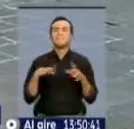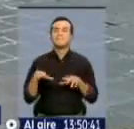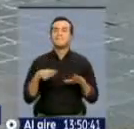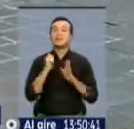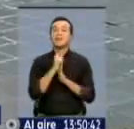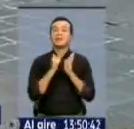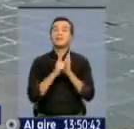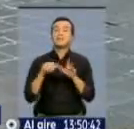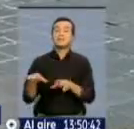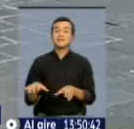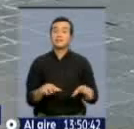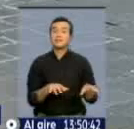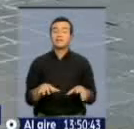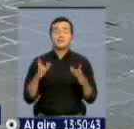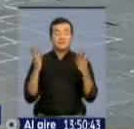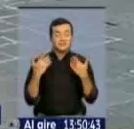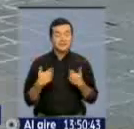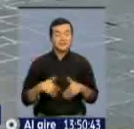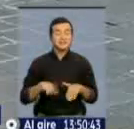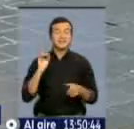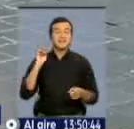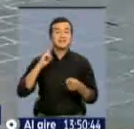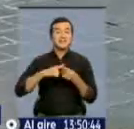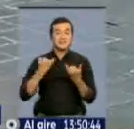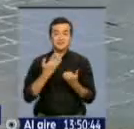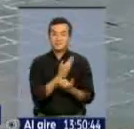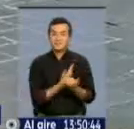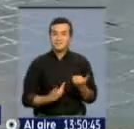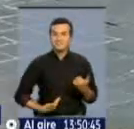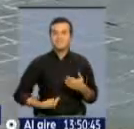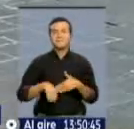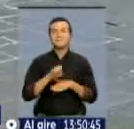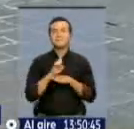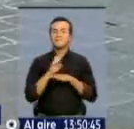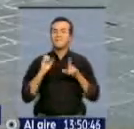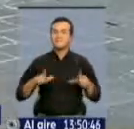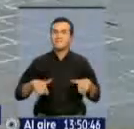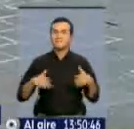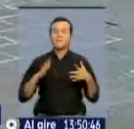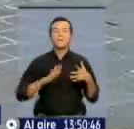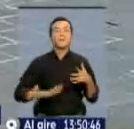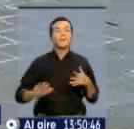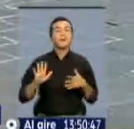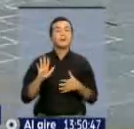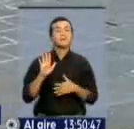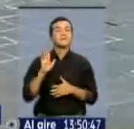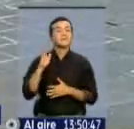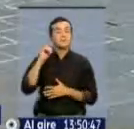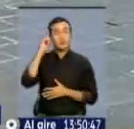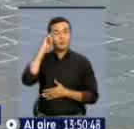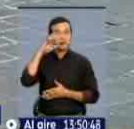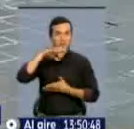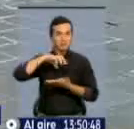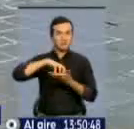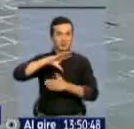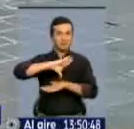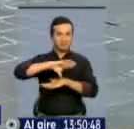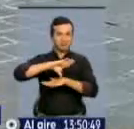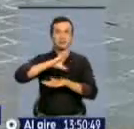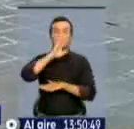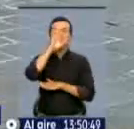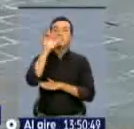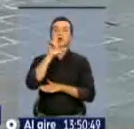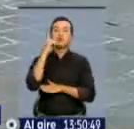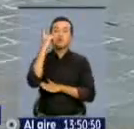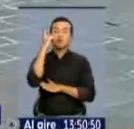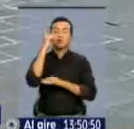agenda de actividades que cumple hasta este momento el presidente de la República, Lenín Moreno, acá en el Palacio de Gobierno. Como ya es tradicional, los lunes a las